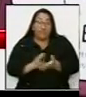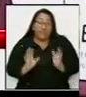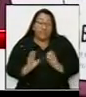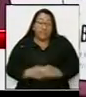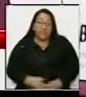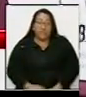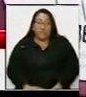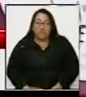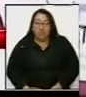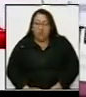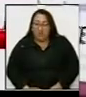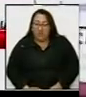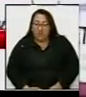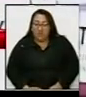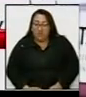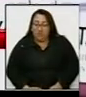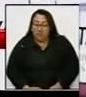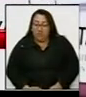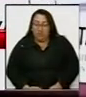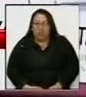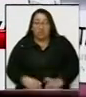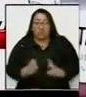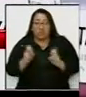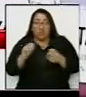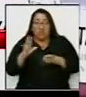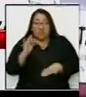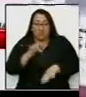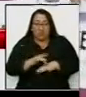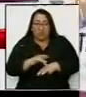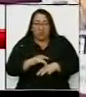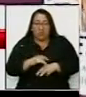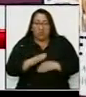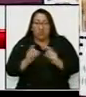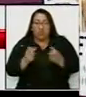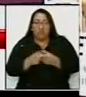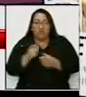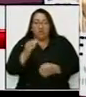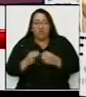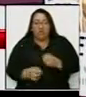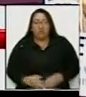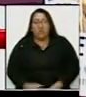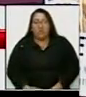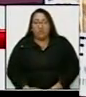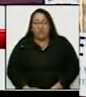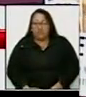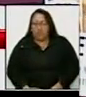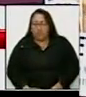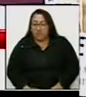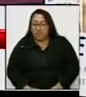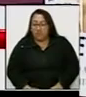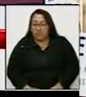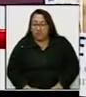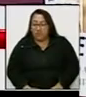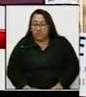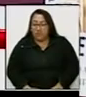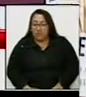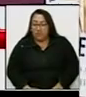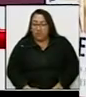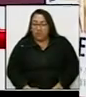además este tema ya también se ha tocado, presidenta, en la Comisión de Justicia y la ha tomado.